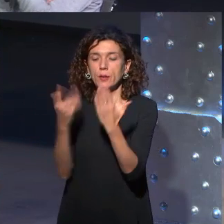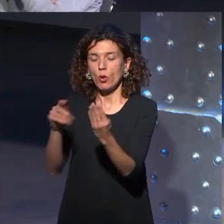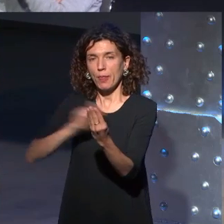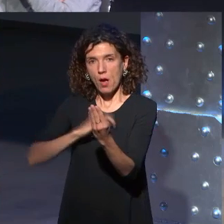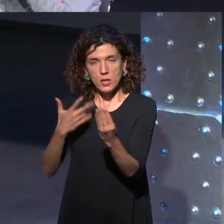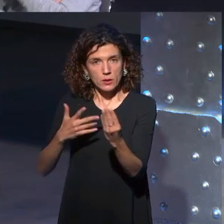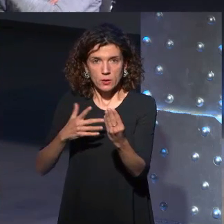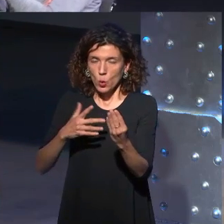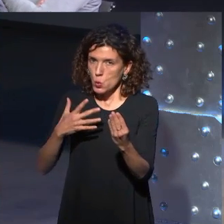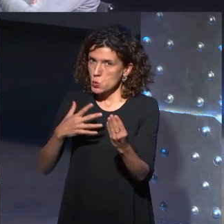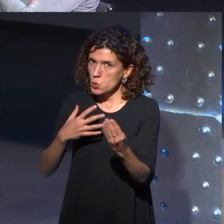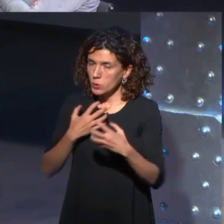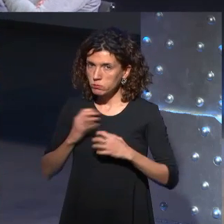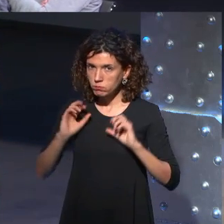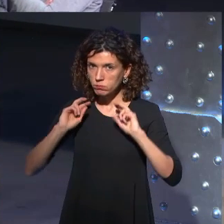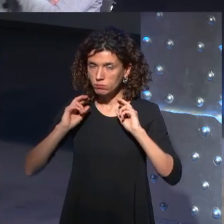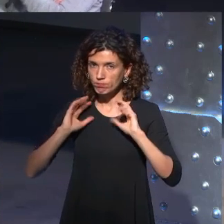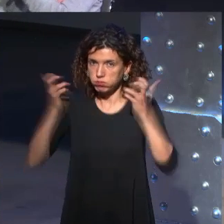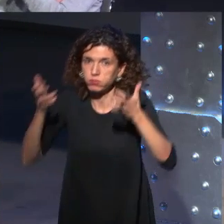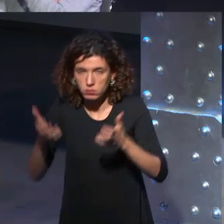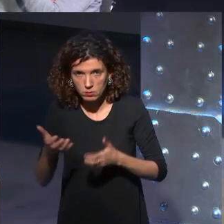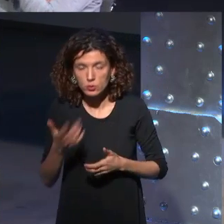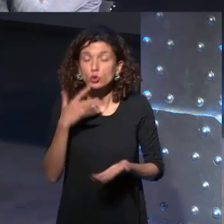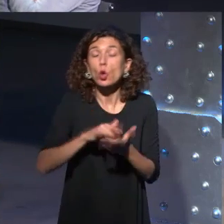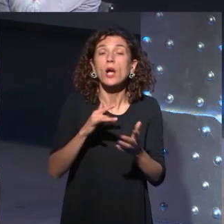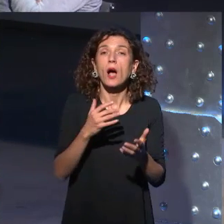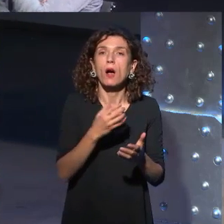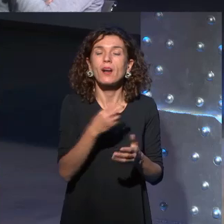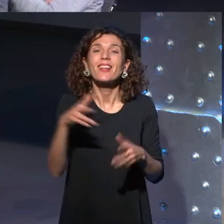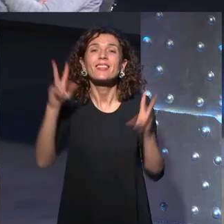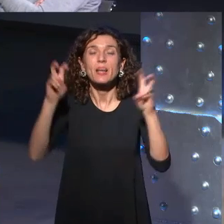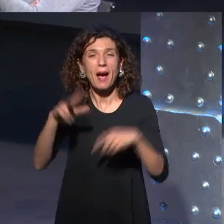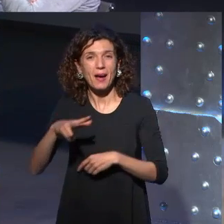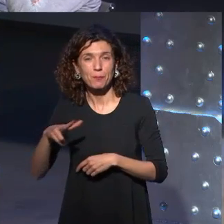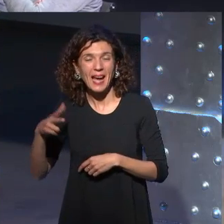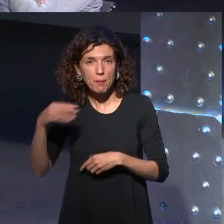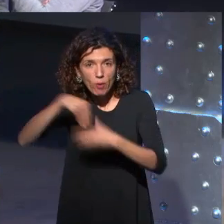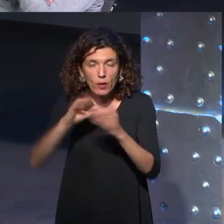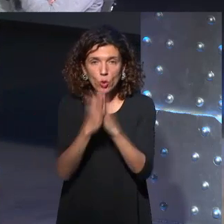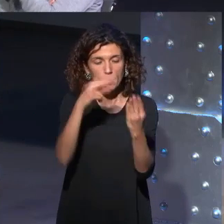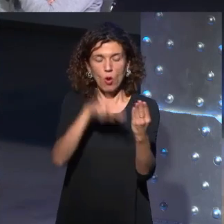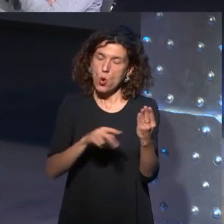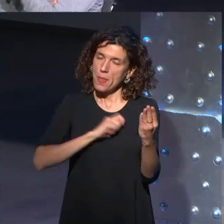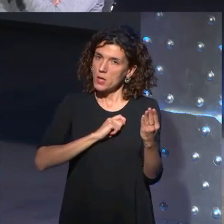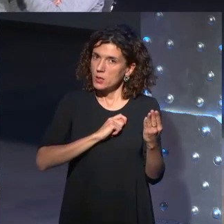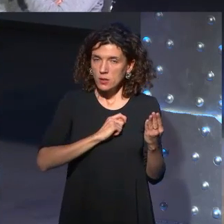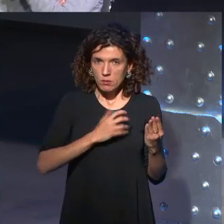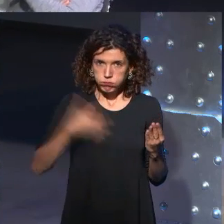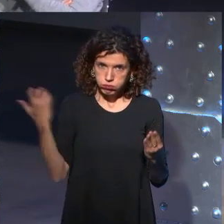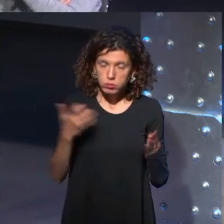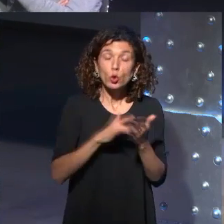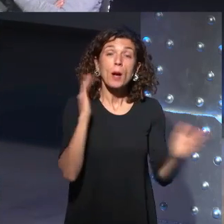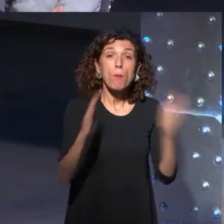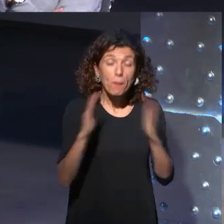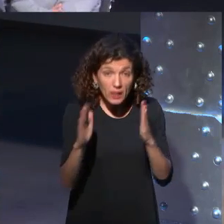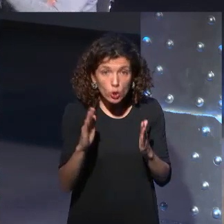dan una mala leche, todo lo que sucede con los buenos hermanos. Yo te confieso que el momento en el que